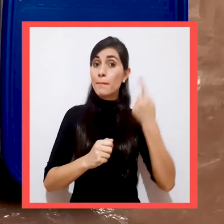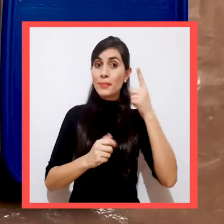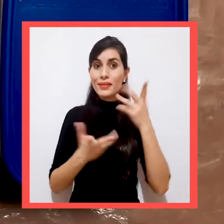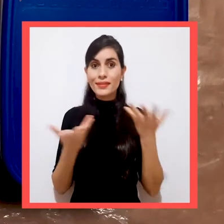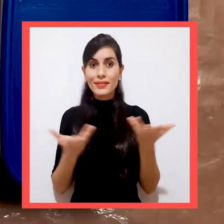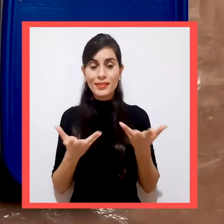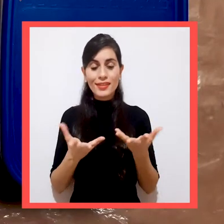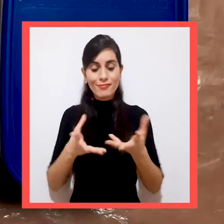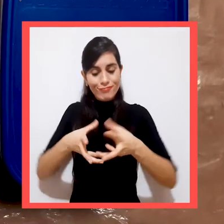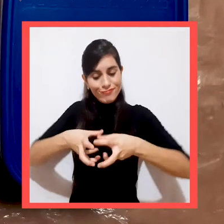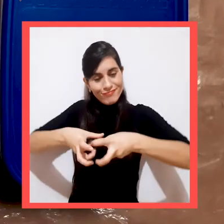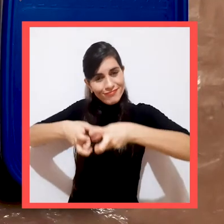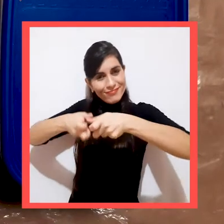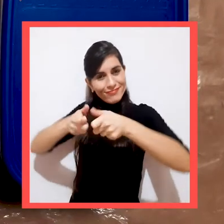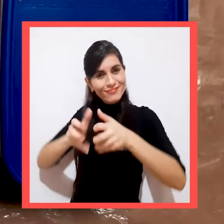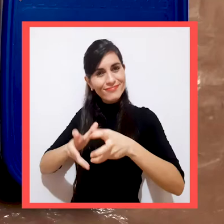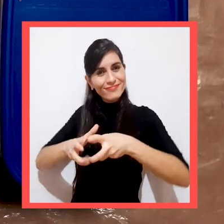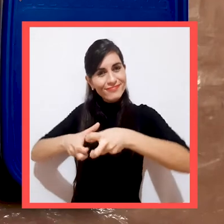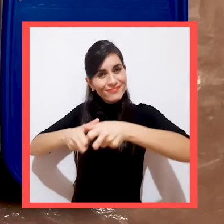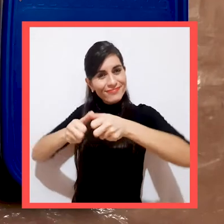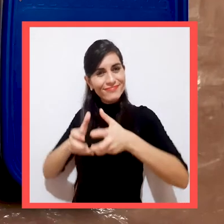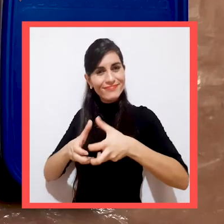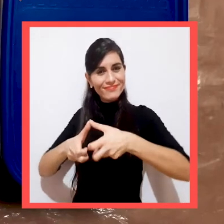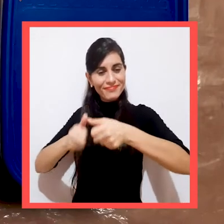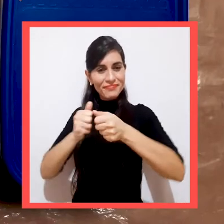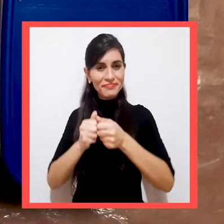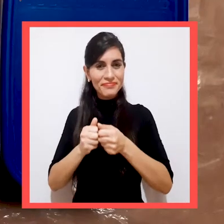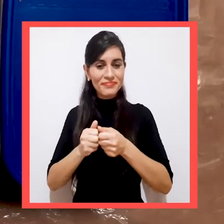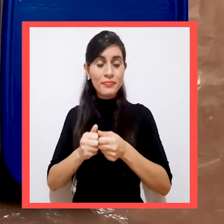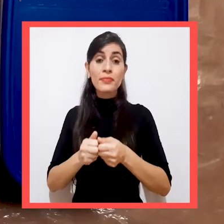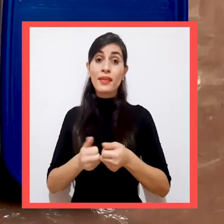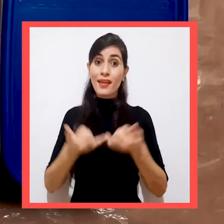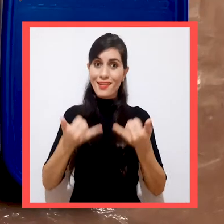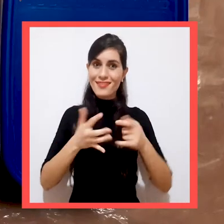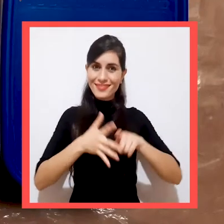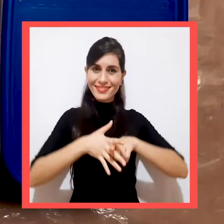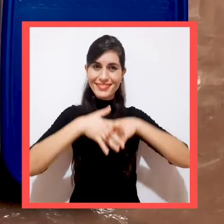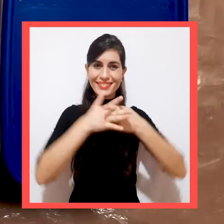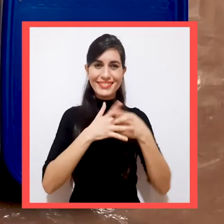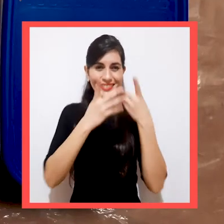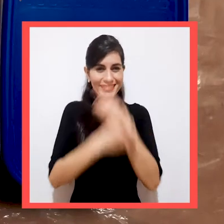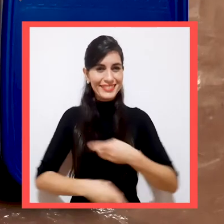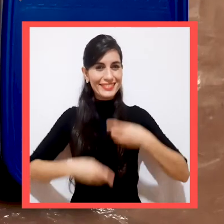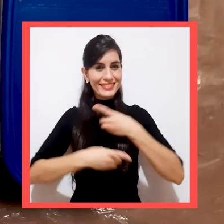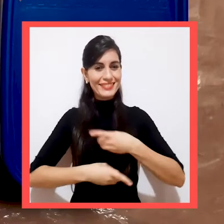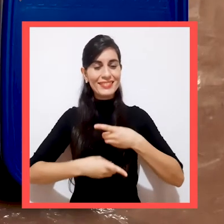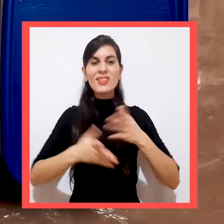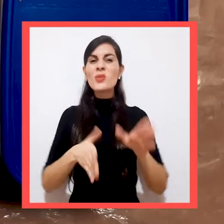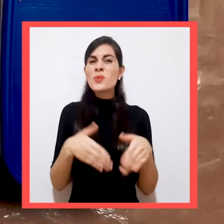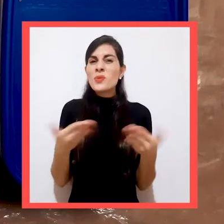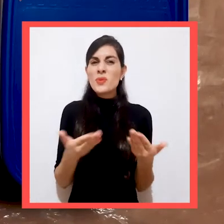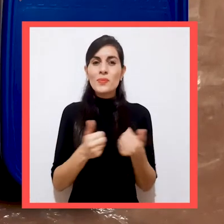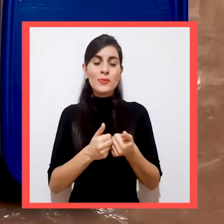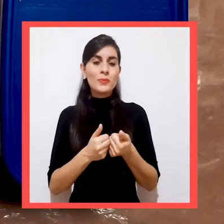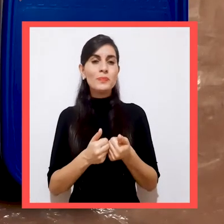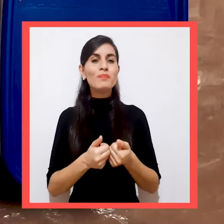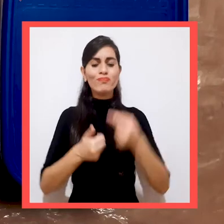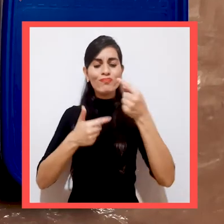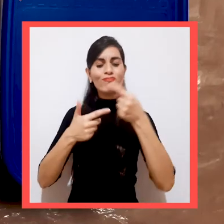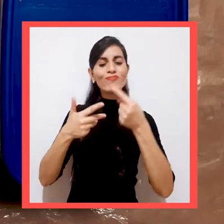realizar ejercicios de modelado en escultura. Comenzamos la parte divertida preparando la masa. Para